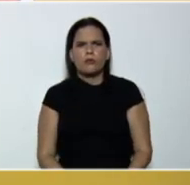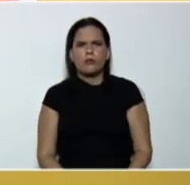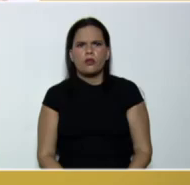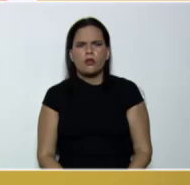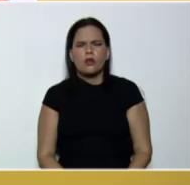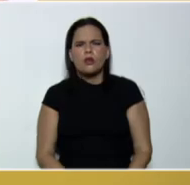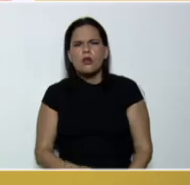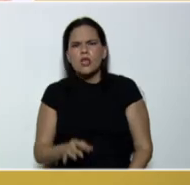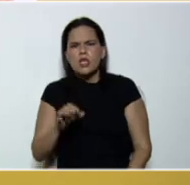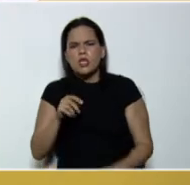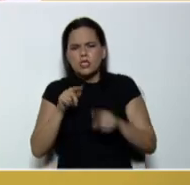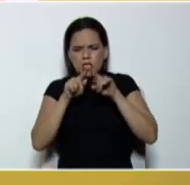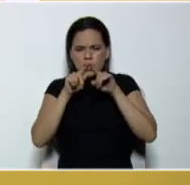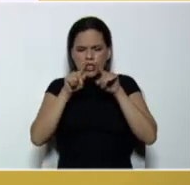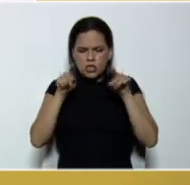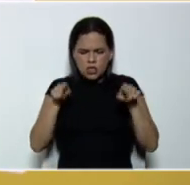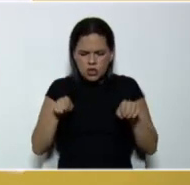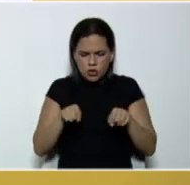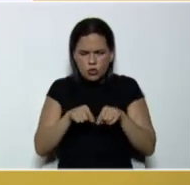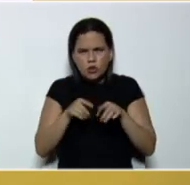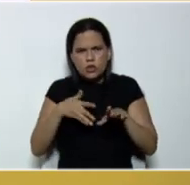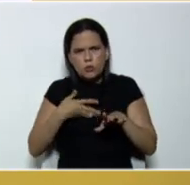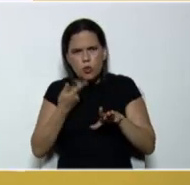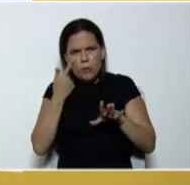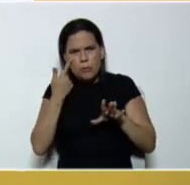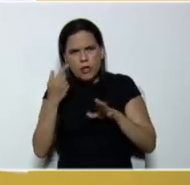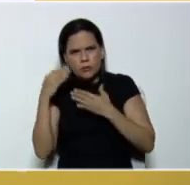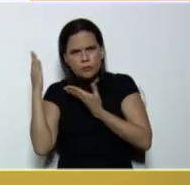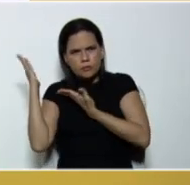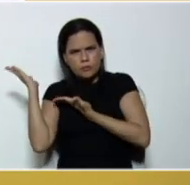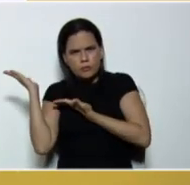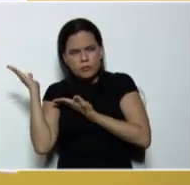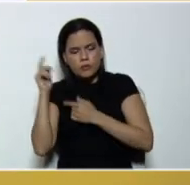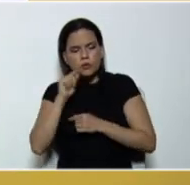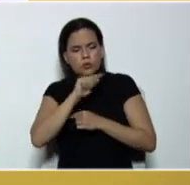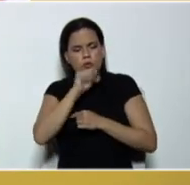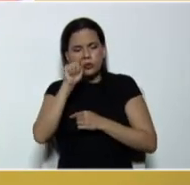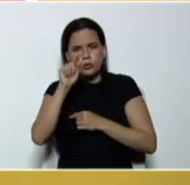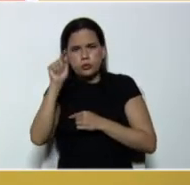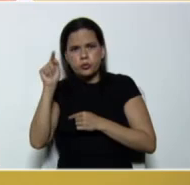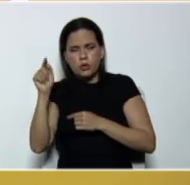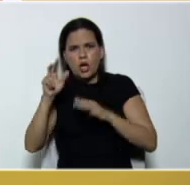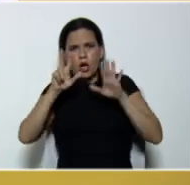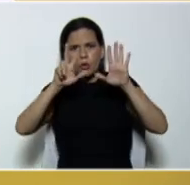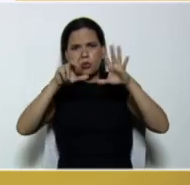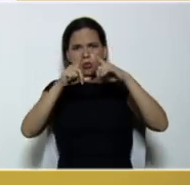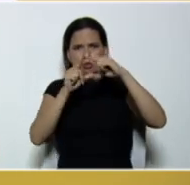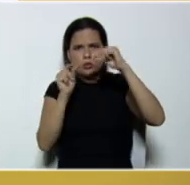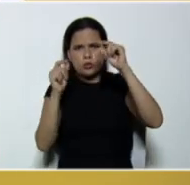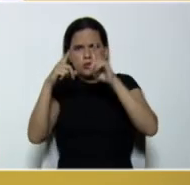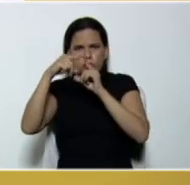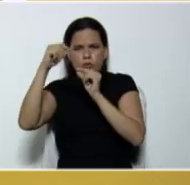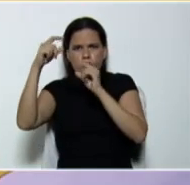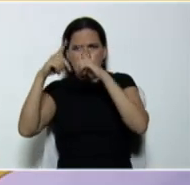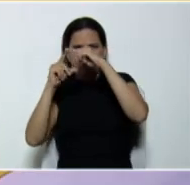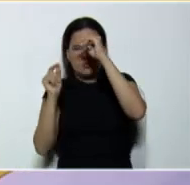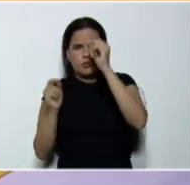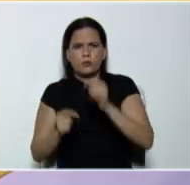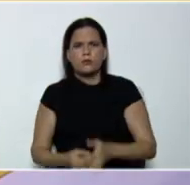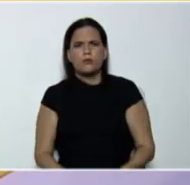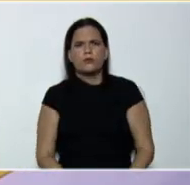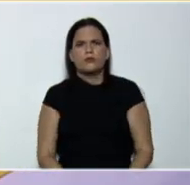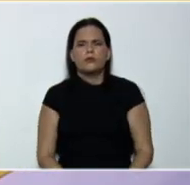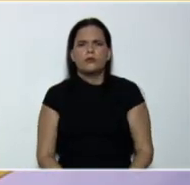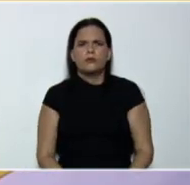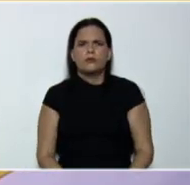observar acá, una a una las 8 estrellas, utilizando el papel reutilizable